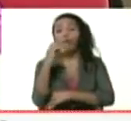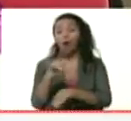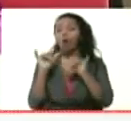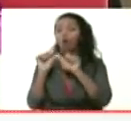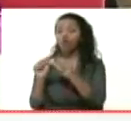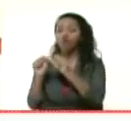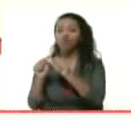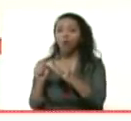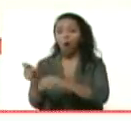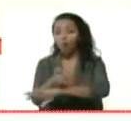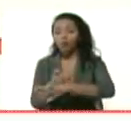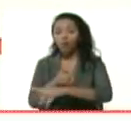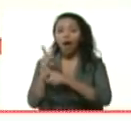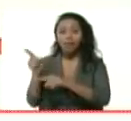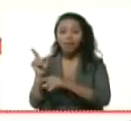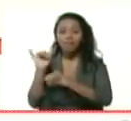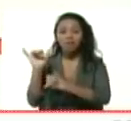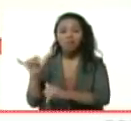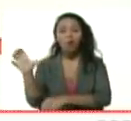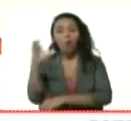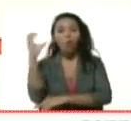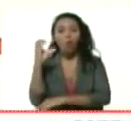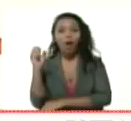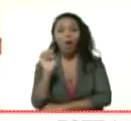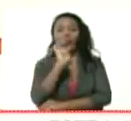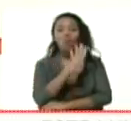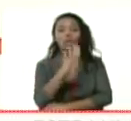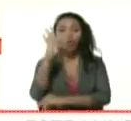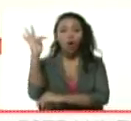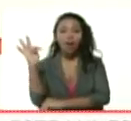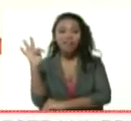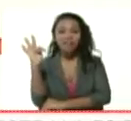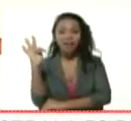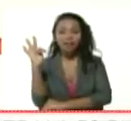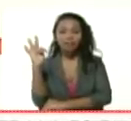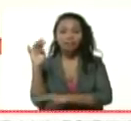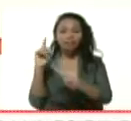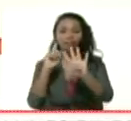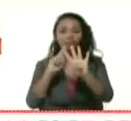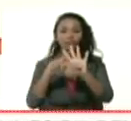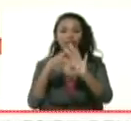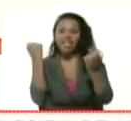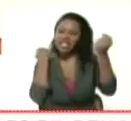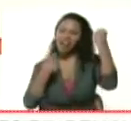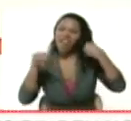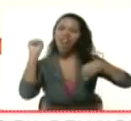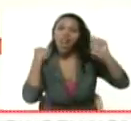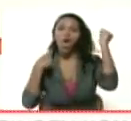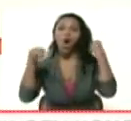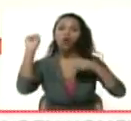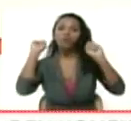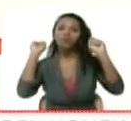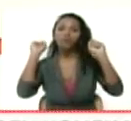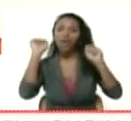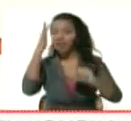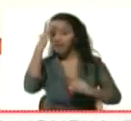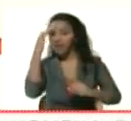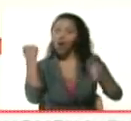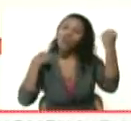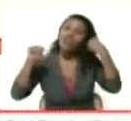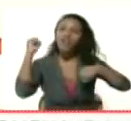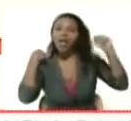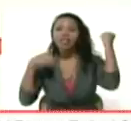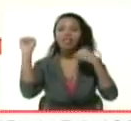gobernando a Colombia. 4 de febrero, rebelión. Febrero rebelde, 4 de